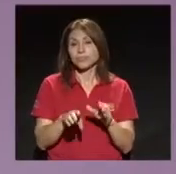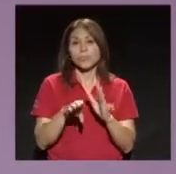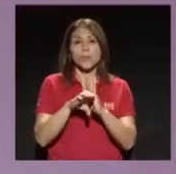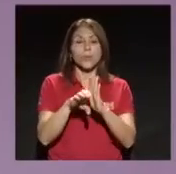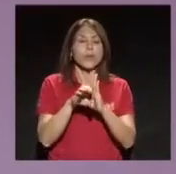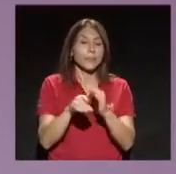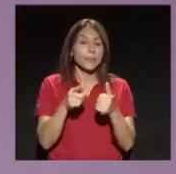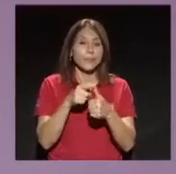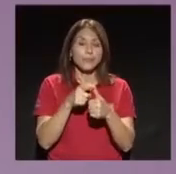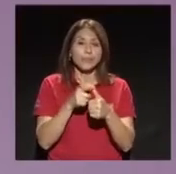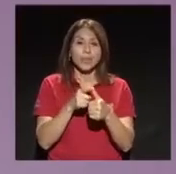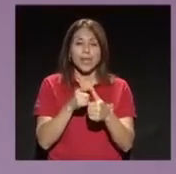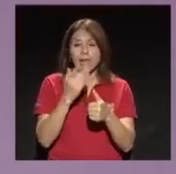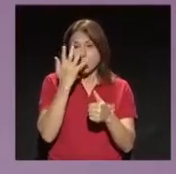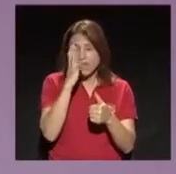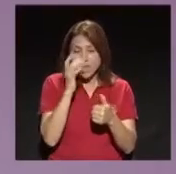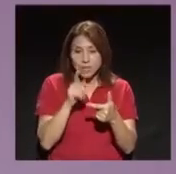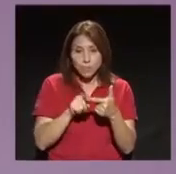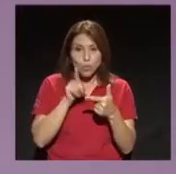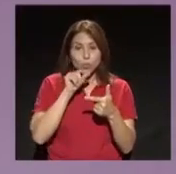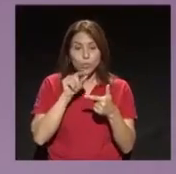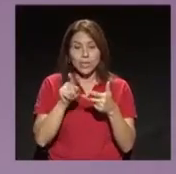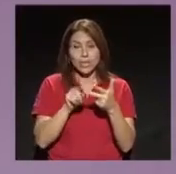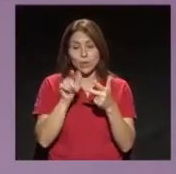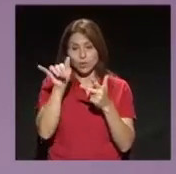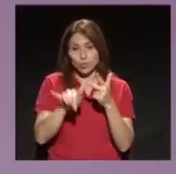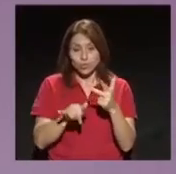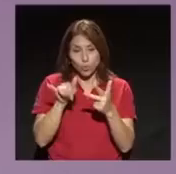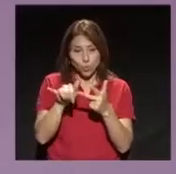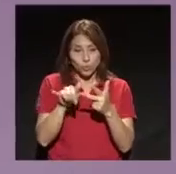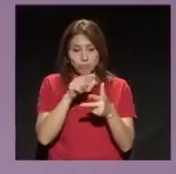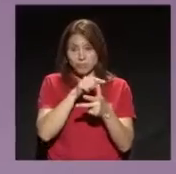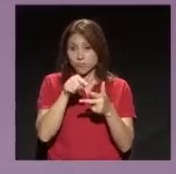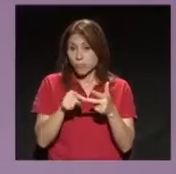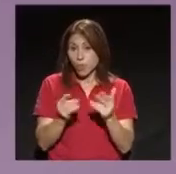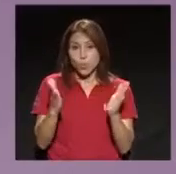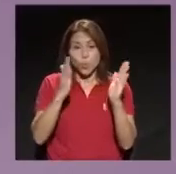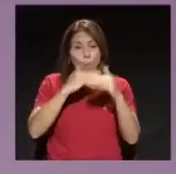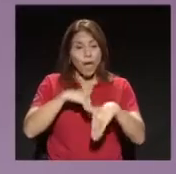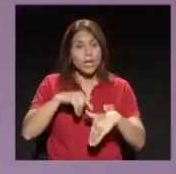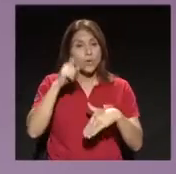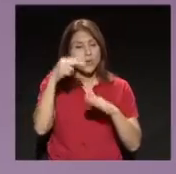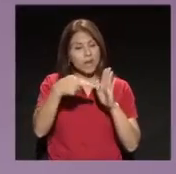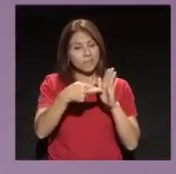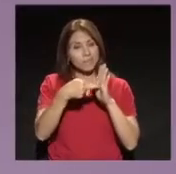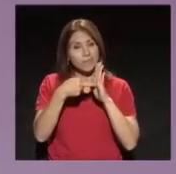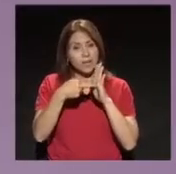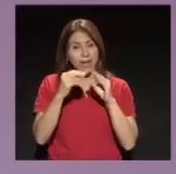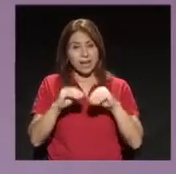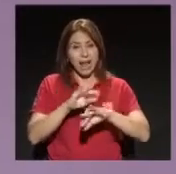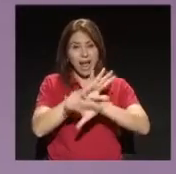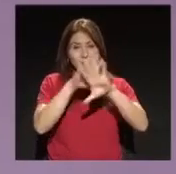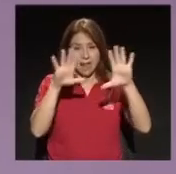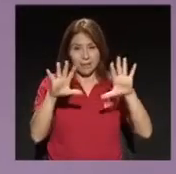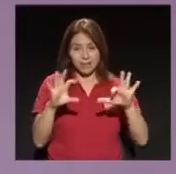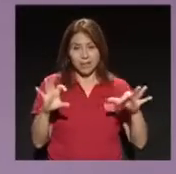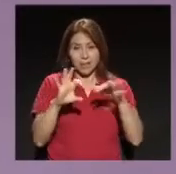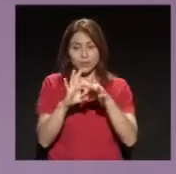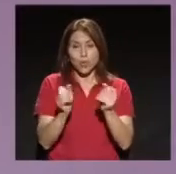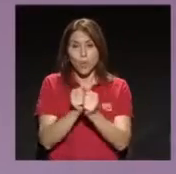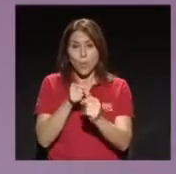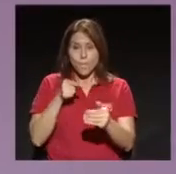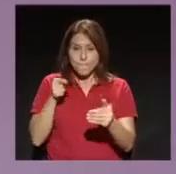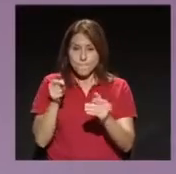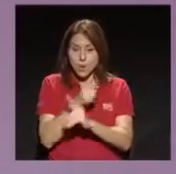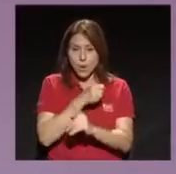dígase Facebook, Twitter o YouTube, no existe una política clara en relación a violencia hacia las mujeres.